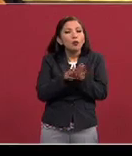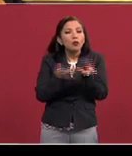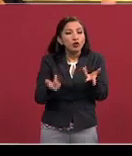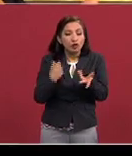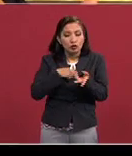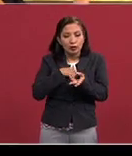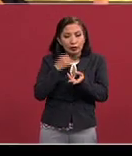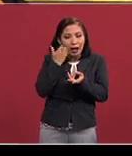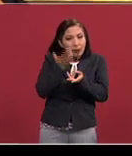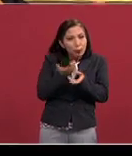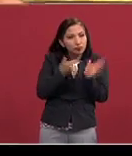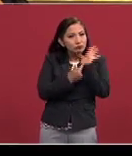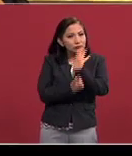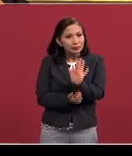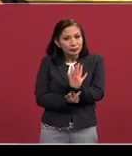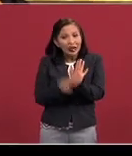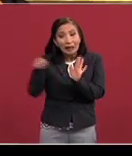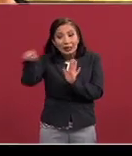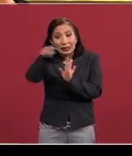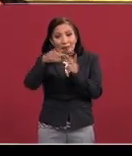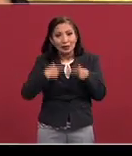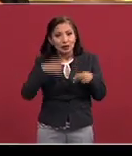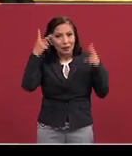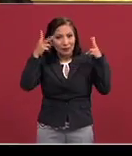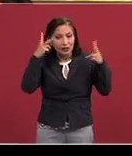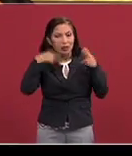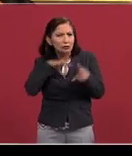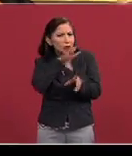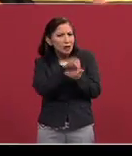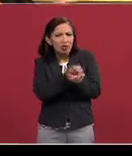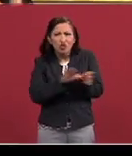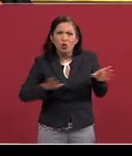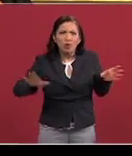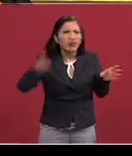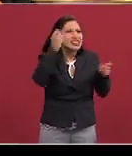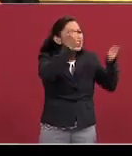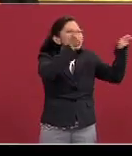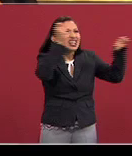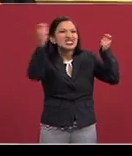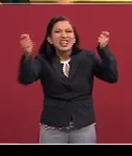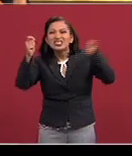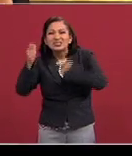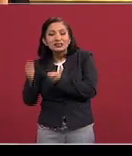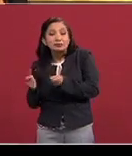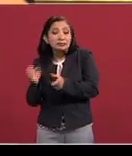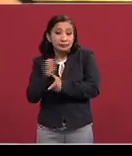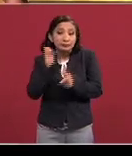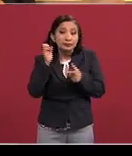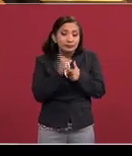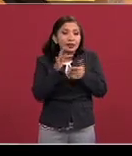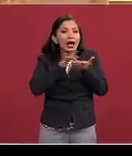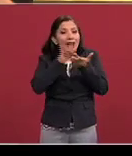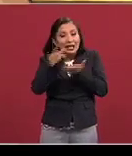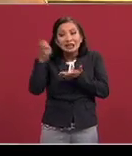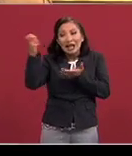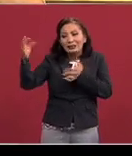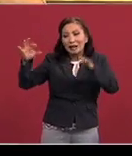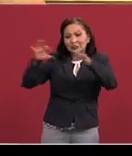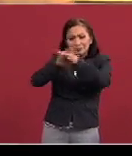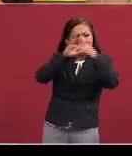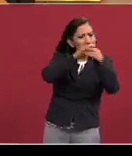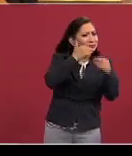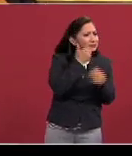que nosotros queremos presentarle al público es de plenitud y de completud. Así que gracias a esta